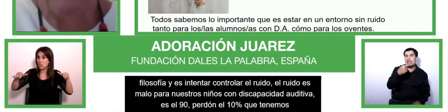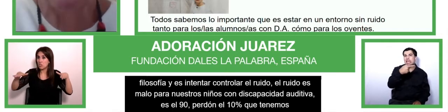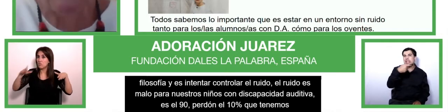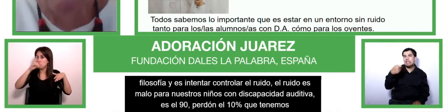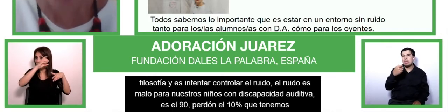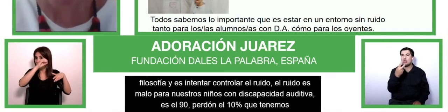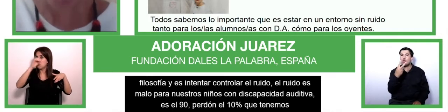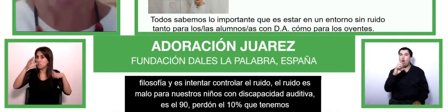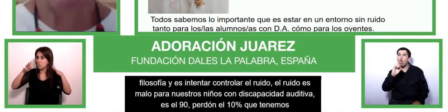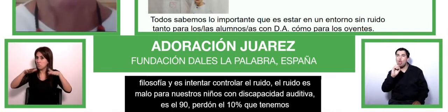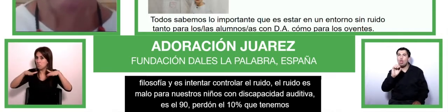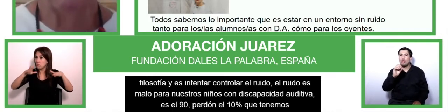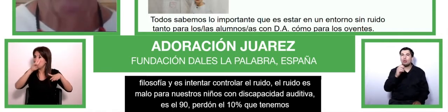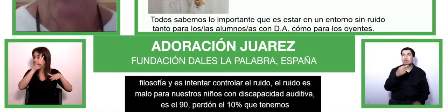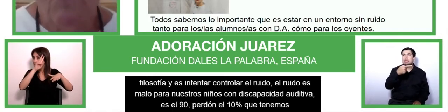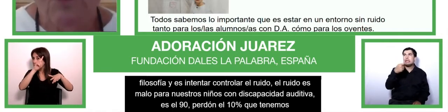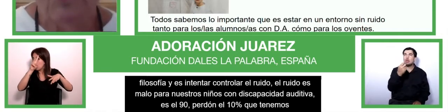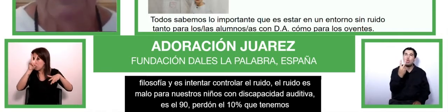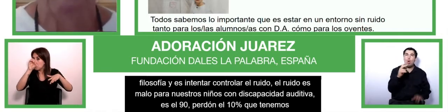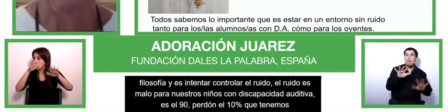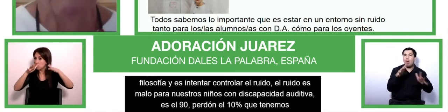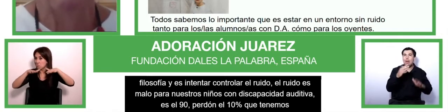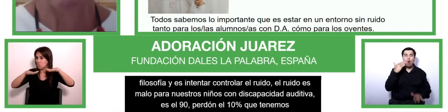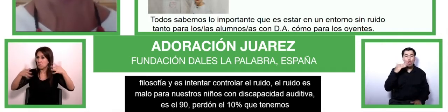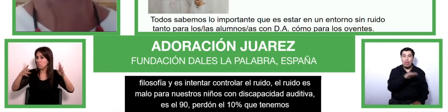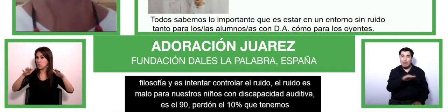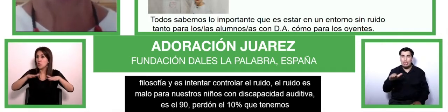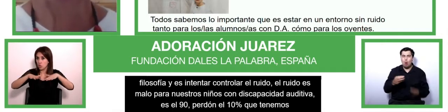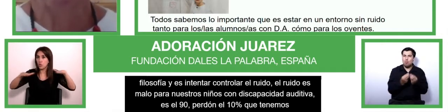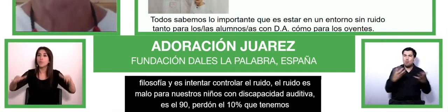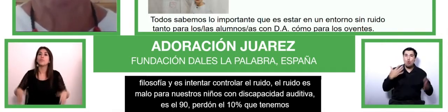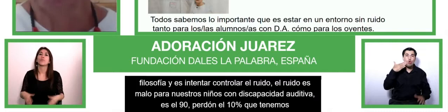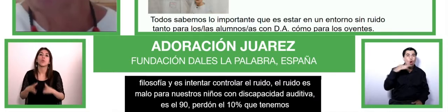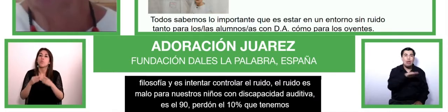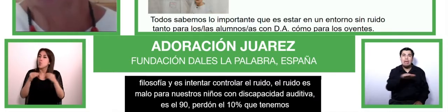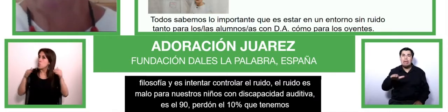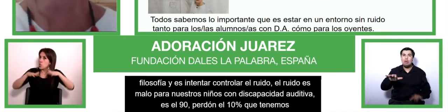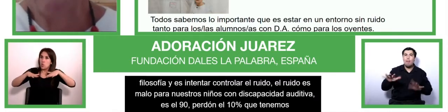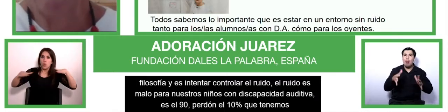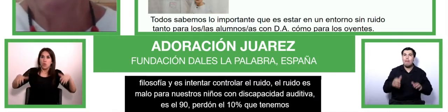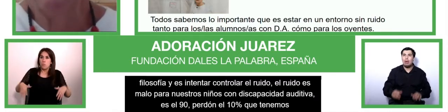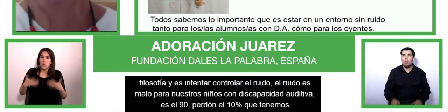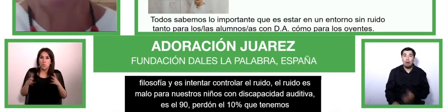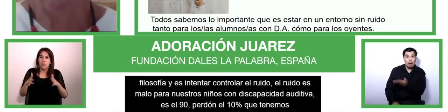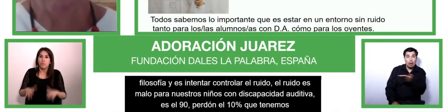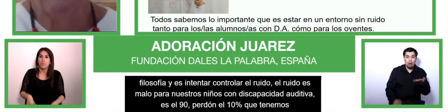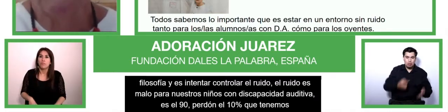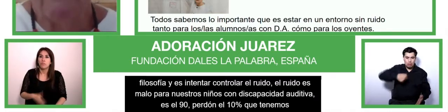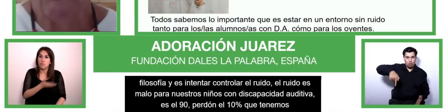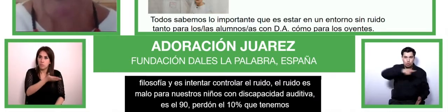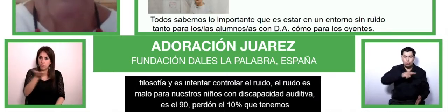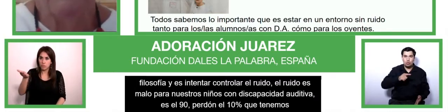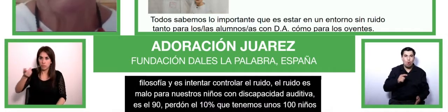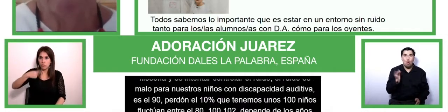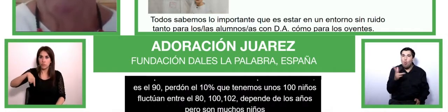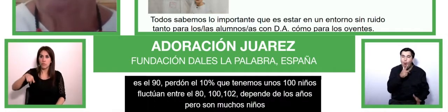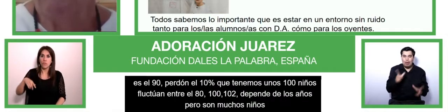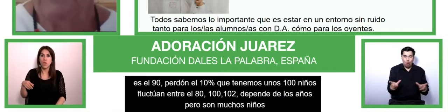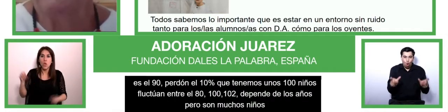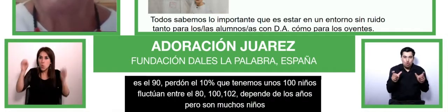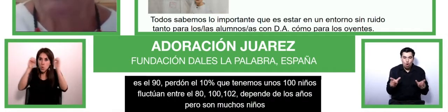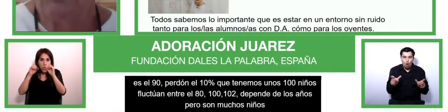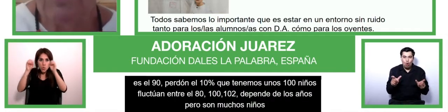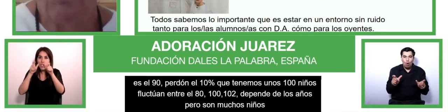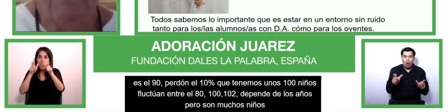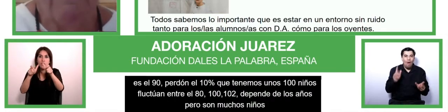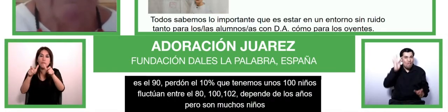los años, pero son muchos niños que si no programamos y no cultivamos esa